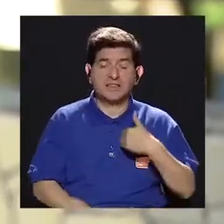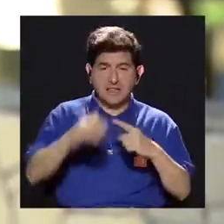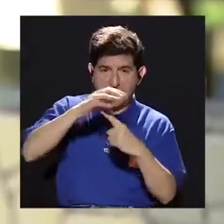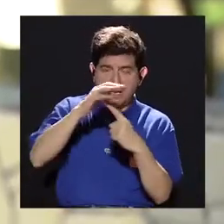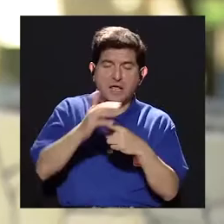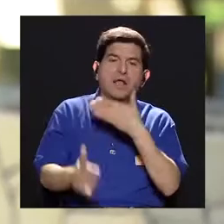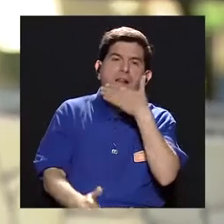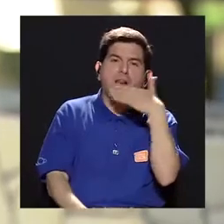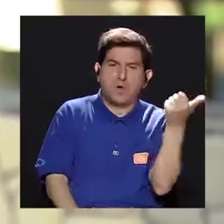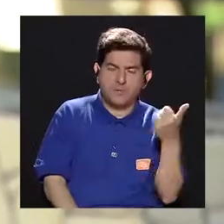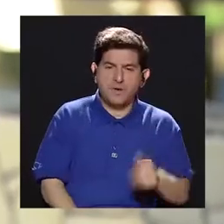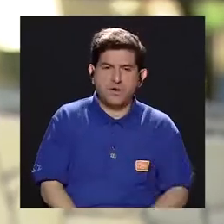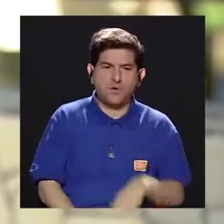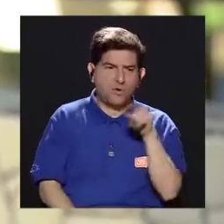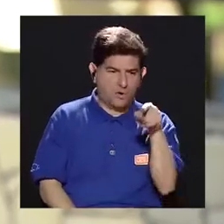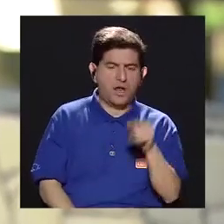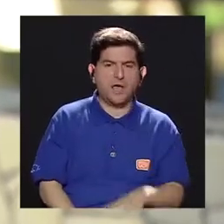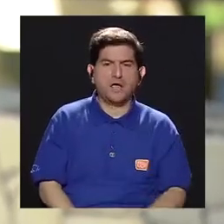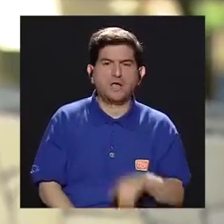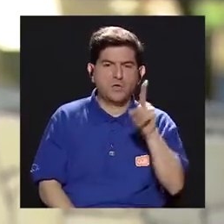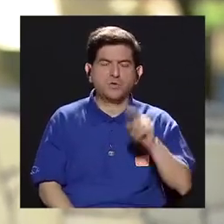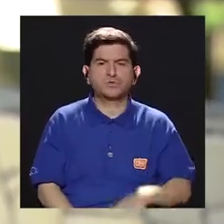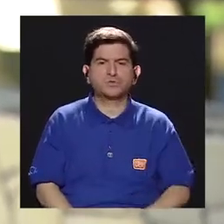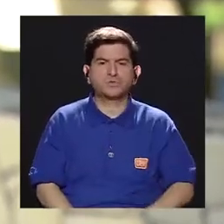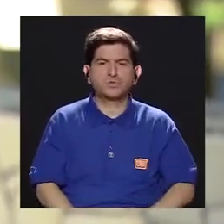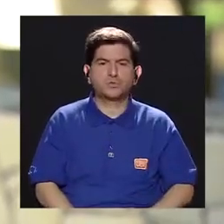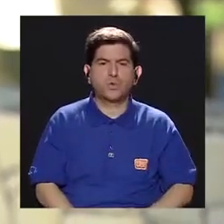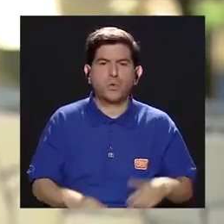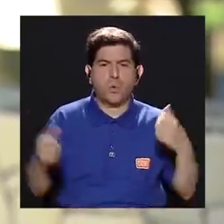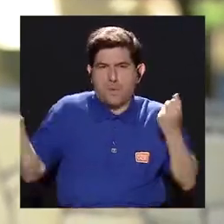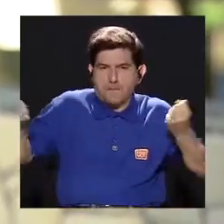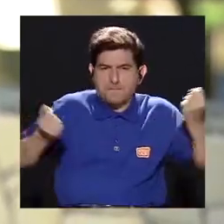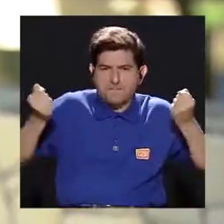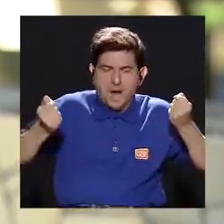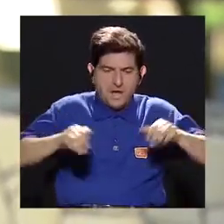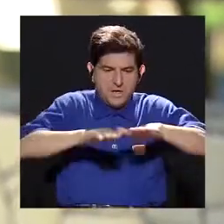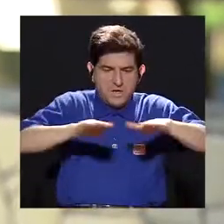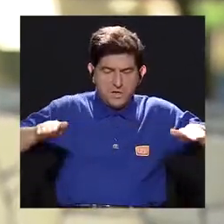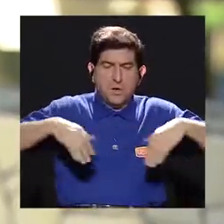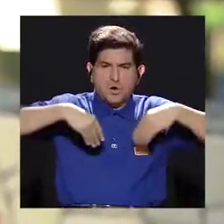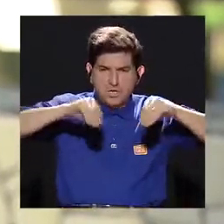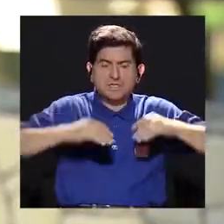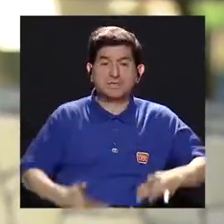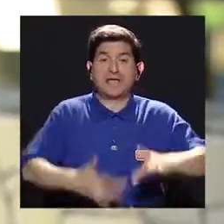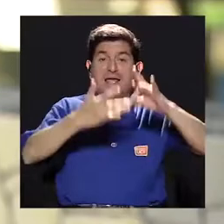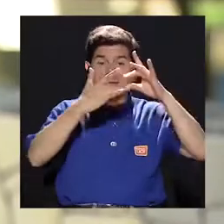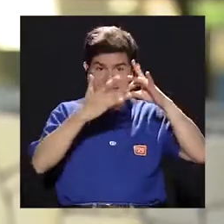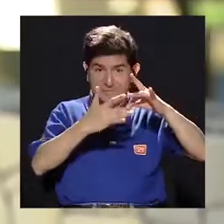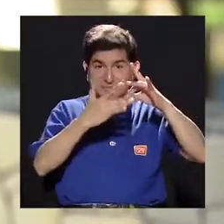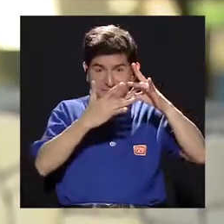honguitos, lo recomendable es que pongan un paño. Existen